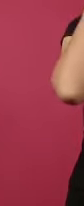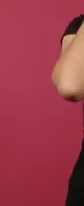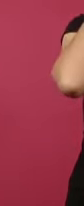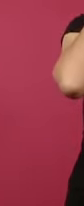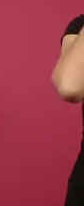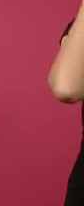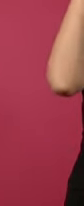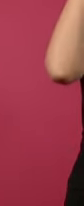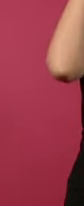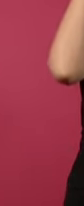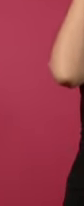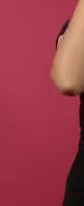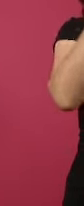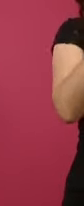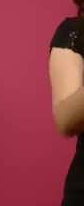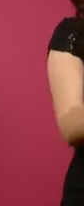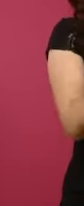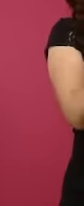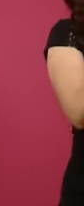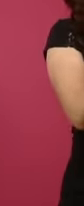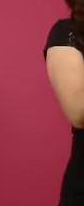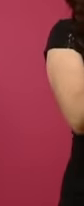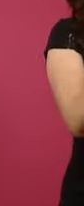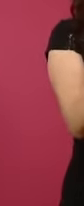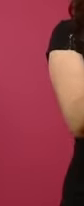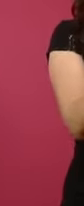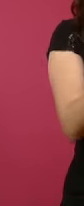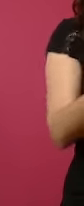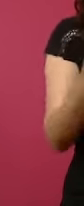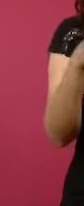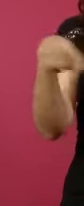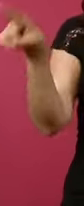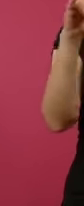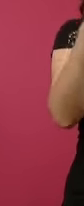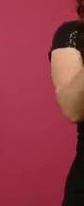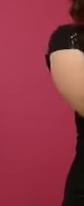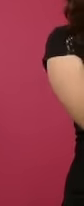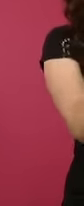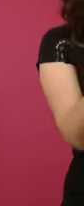y le va a decir, ¿y quién sabe el pueblo de leyes?